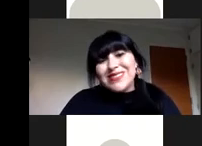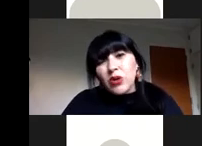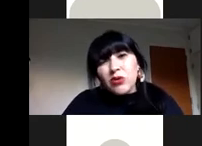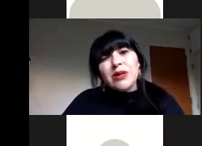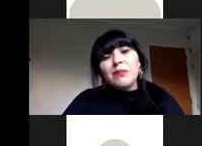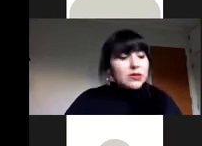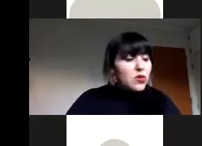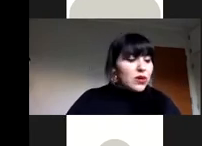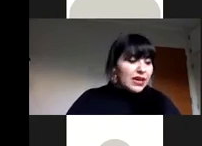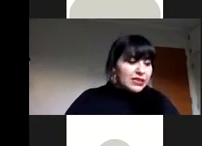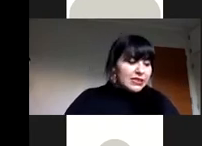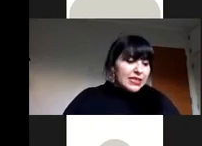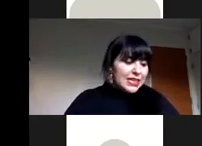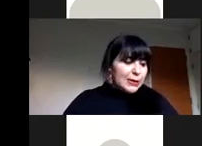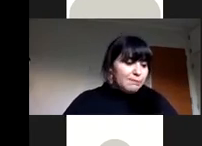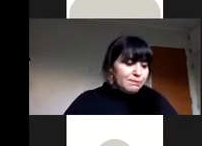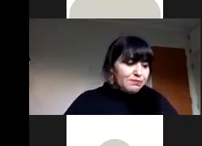por 5 lucas, por 4 lucas.